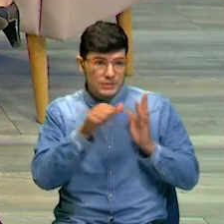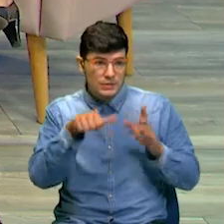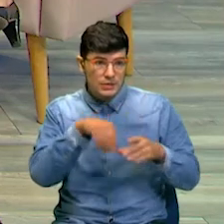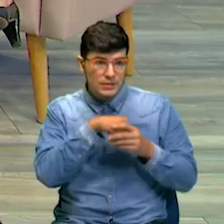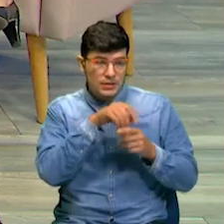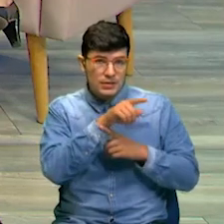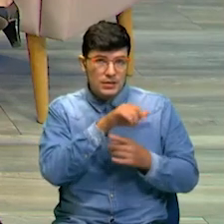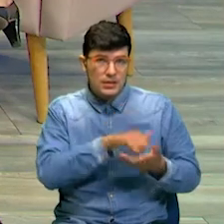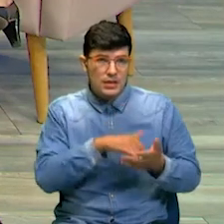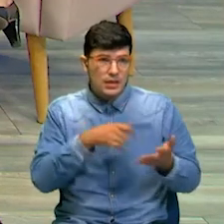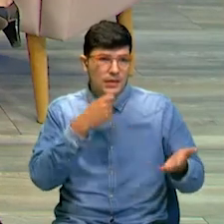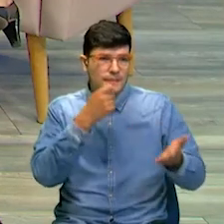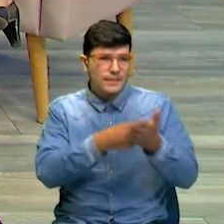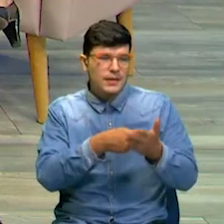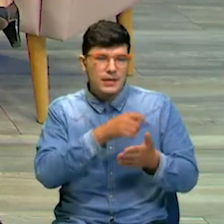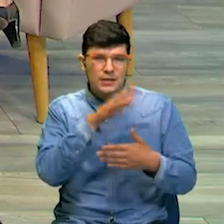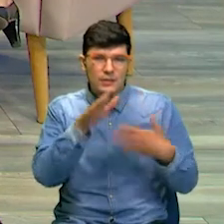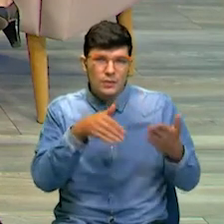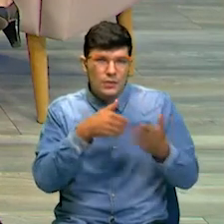a ella,